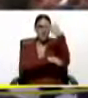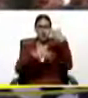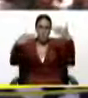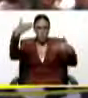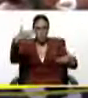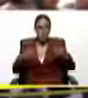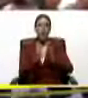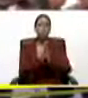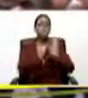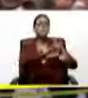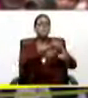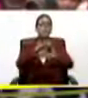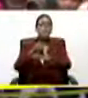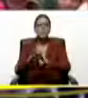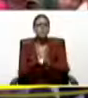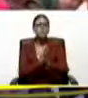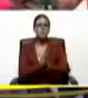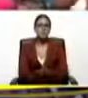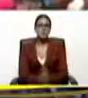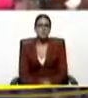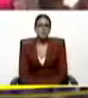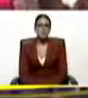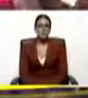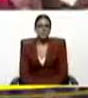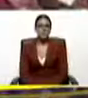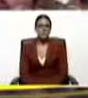Por favor, pónganla más acá si quieren.